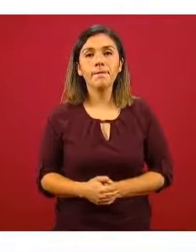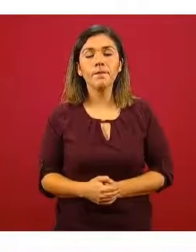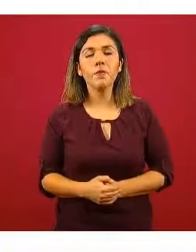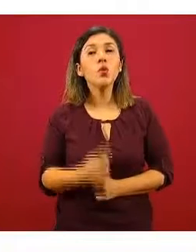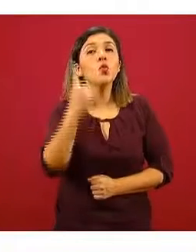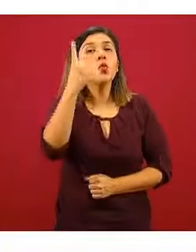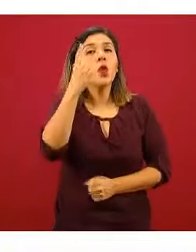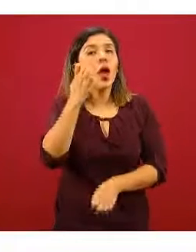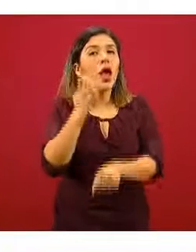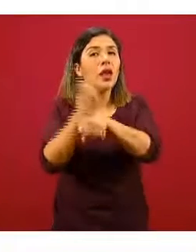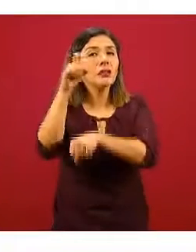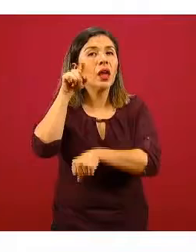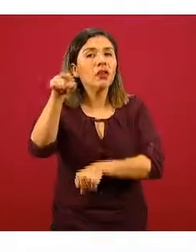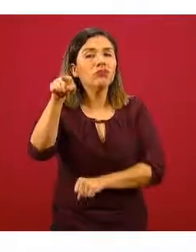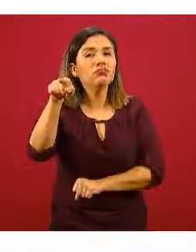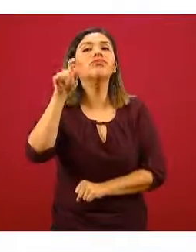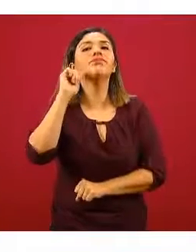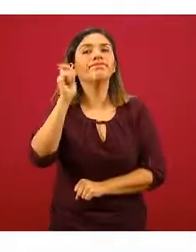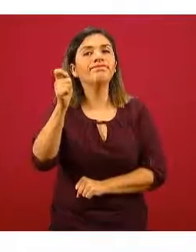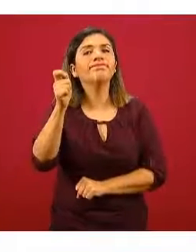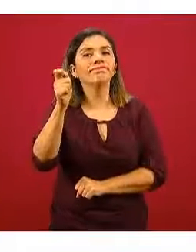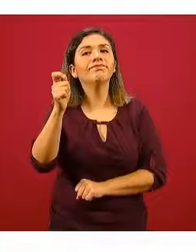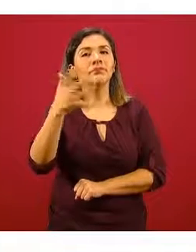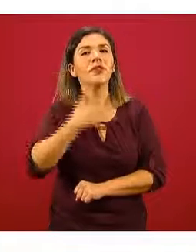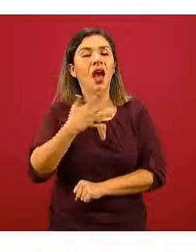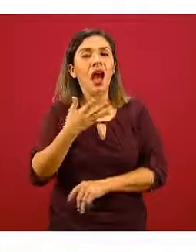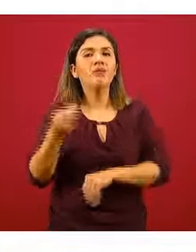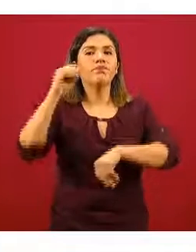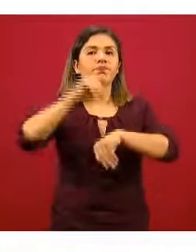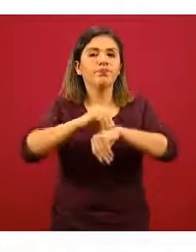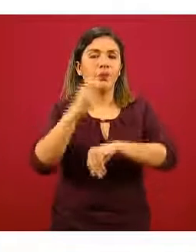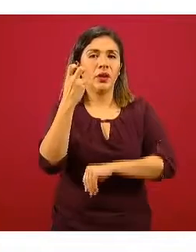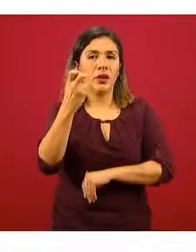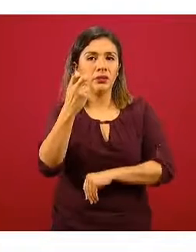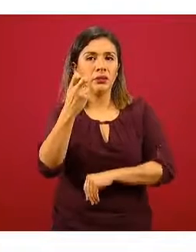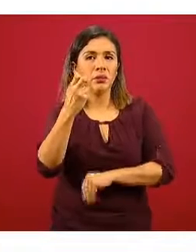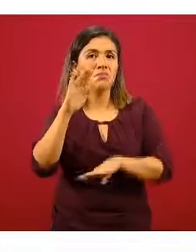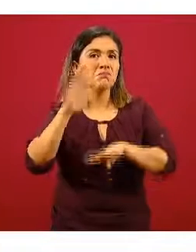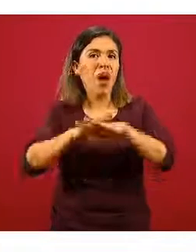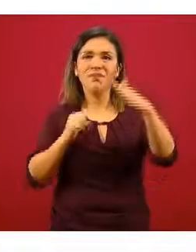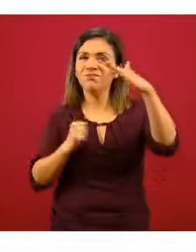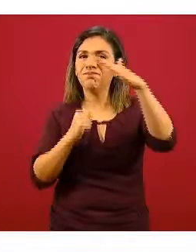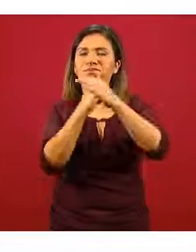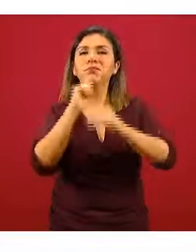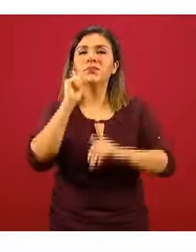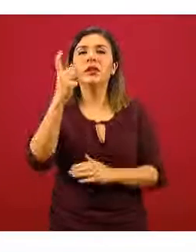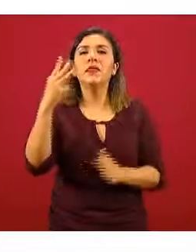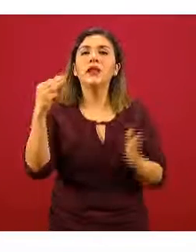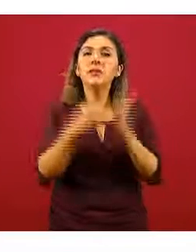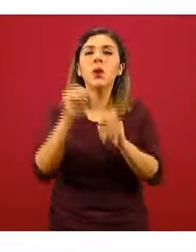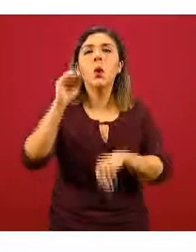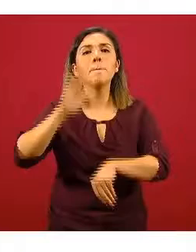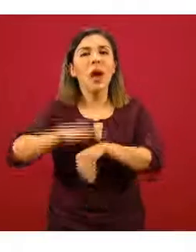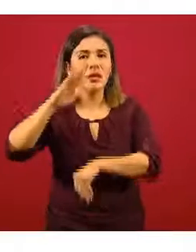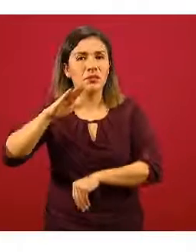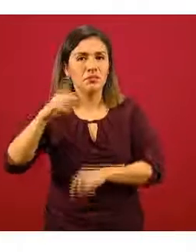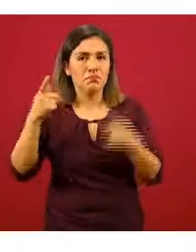solo un estado es el que se ingresa a este rango máximo, que es de 3.000 o más casos,